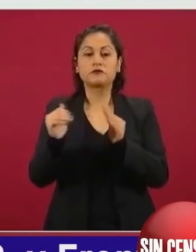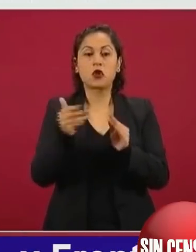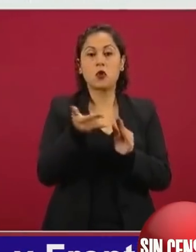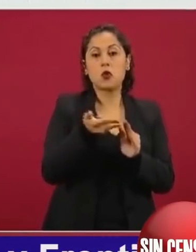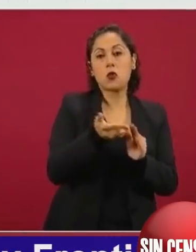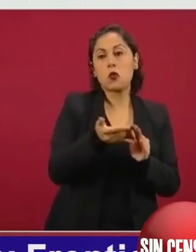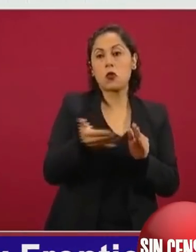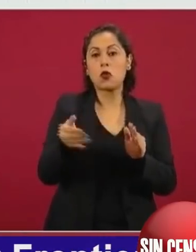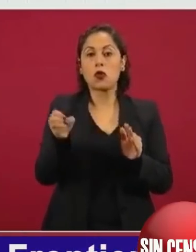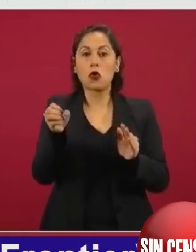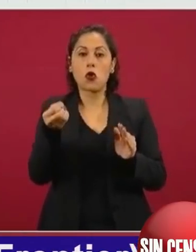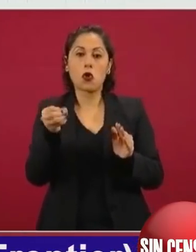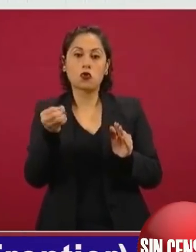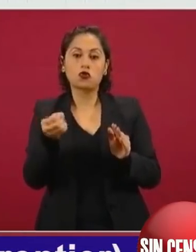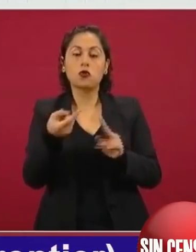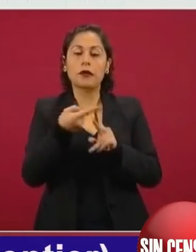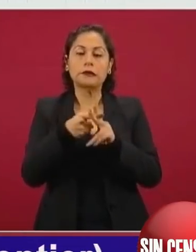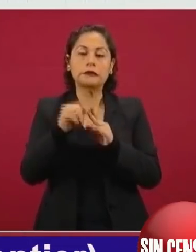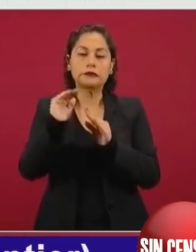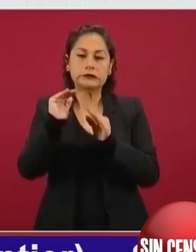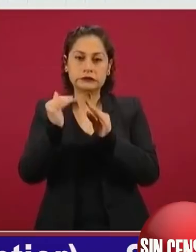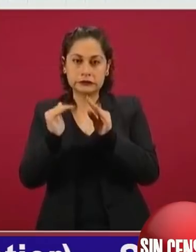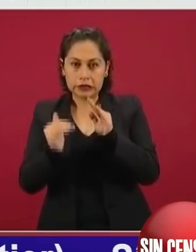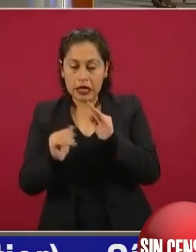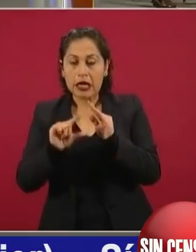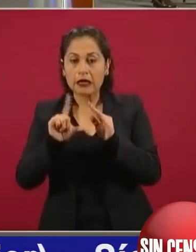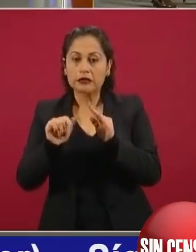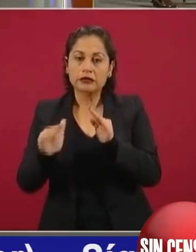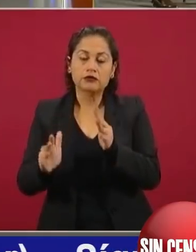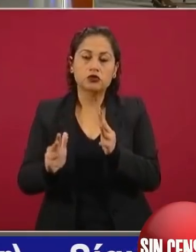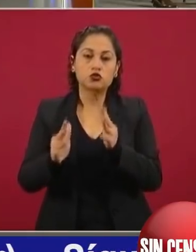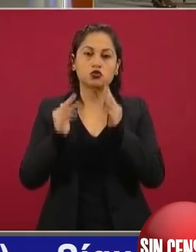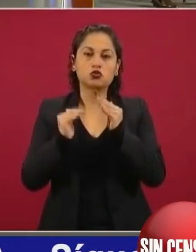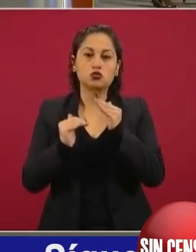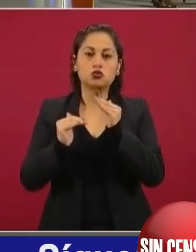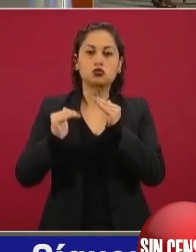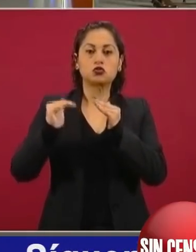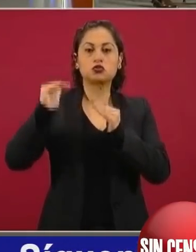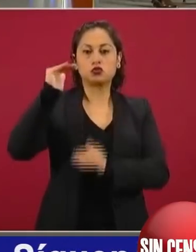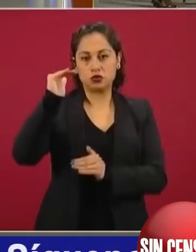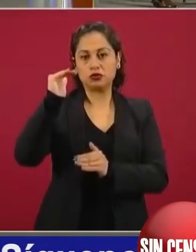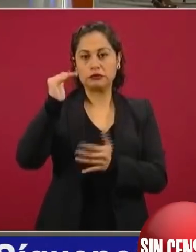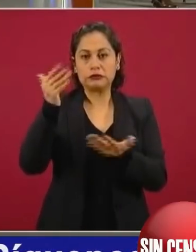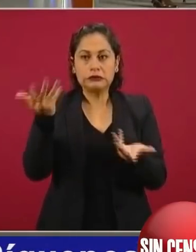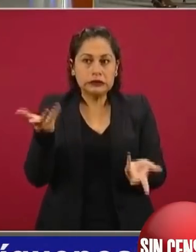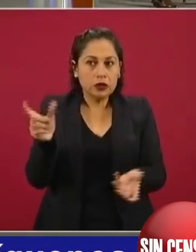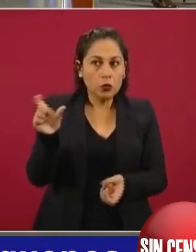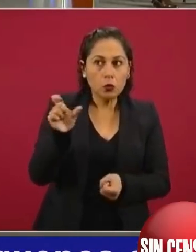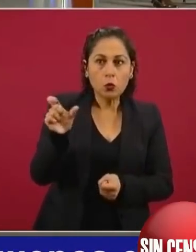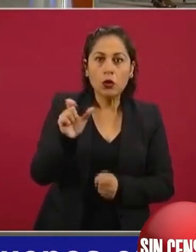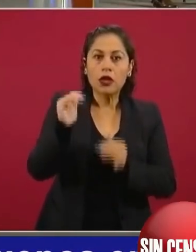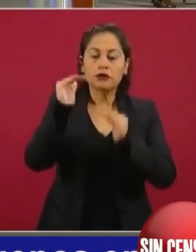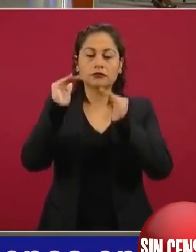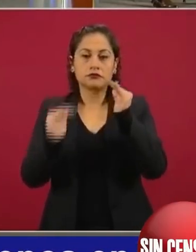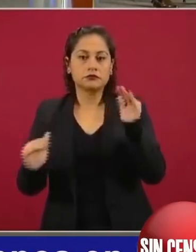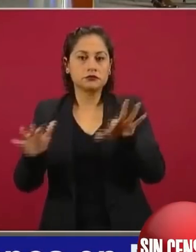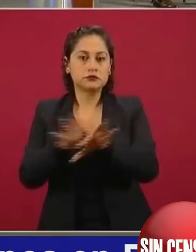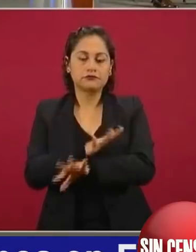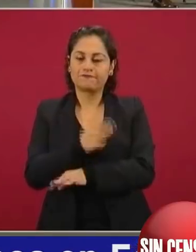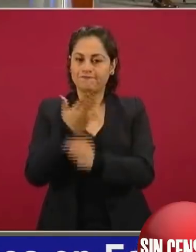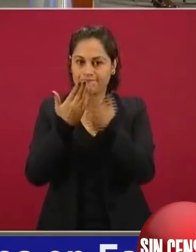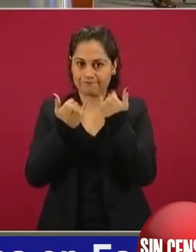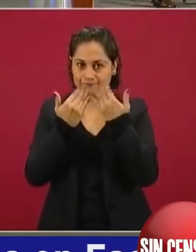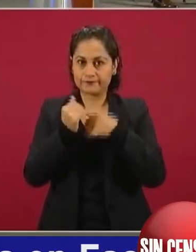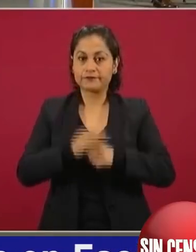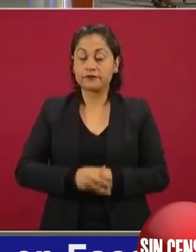octubre, empezó a reducir, pero después con este ascenso que todavía no se ve un punto de inflexión en donde cambia la trayectoria. La